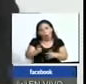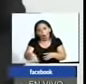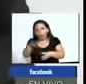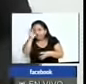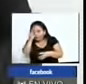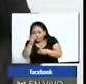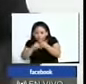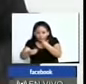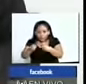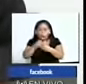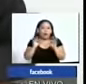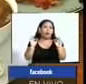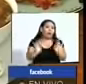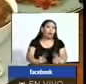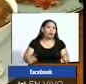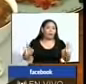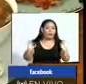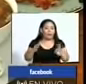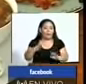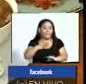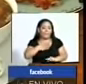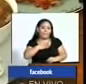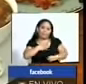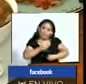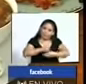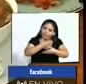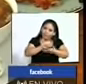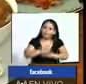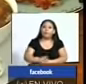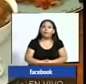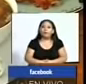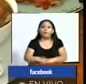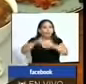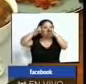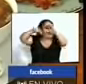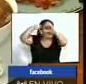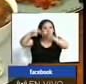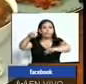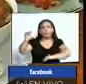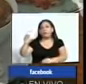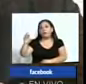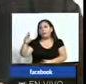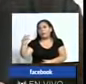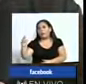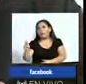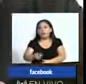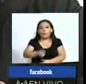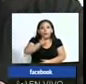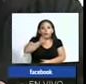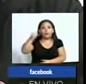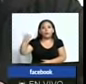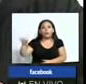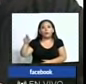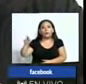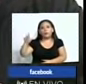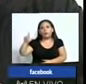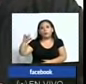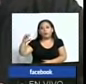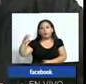de lujo. Confíe en mis palabras. Con imágenes de Eric Alfaro, Julio Guevara,